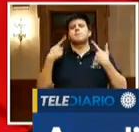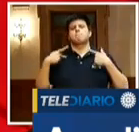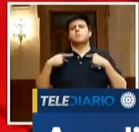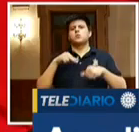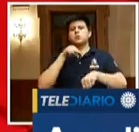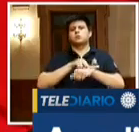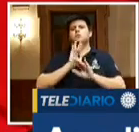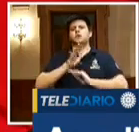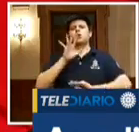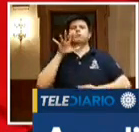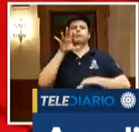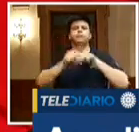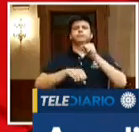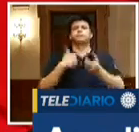muchas gracias estoy a sus órdenes